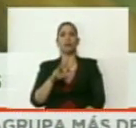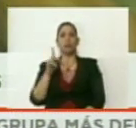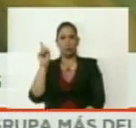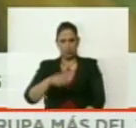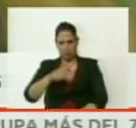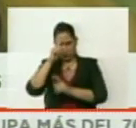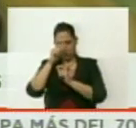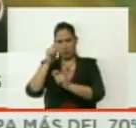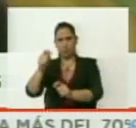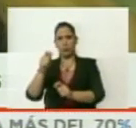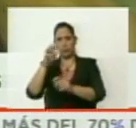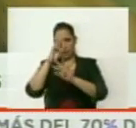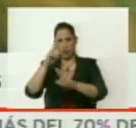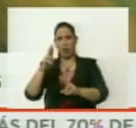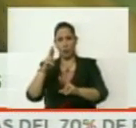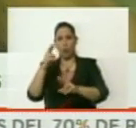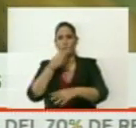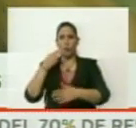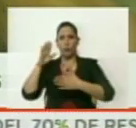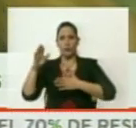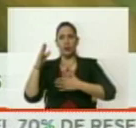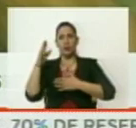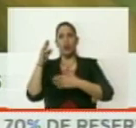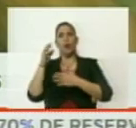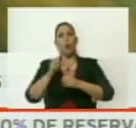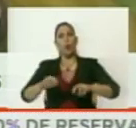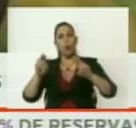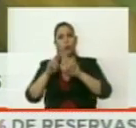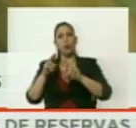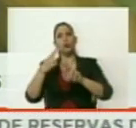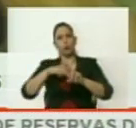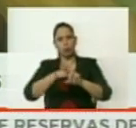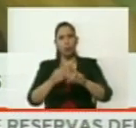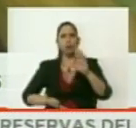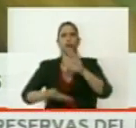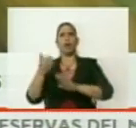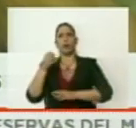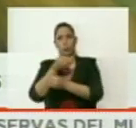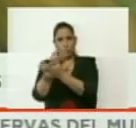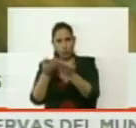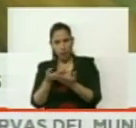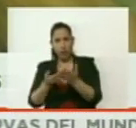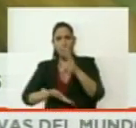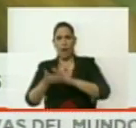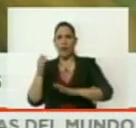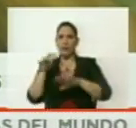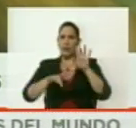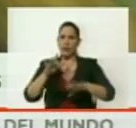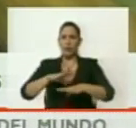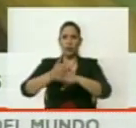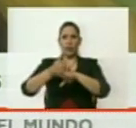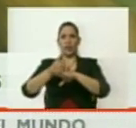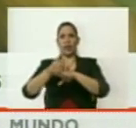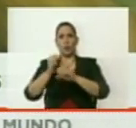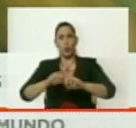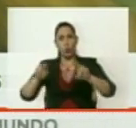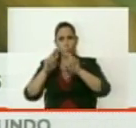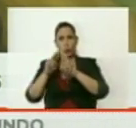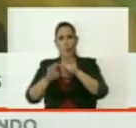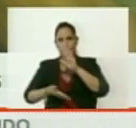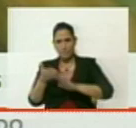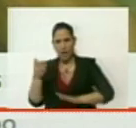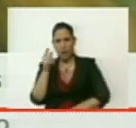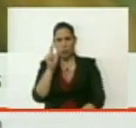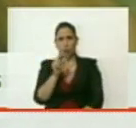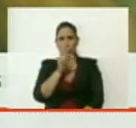los compromisos con Naciones Unidas, le hemos dicho, tratemos de hacerlo. Vayan ustedes, vaya el secretario general de Naciones Unidas, vaya la Cruz